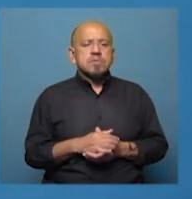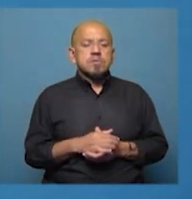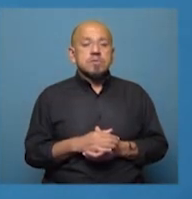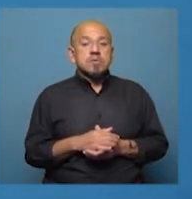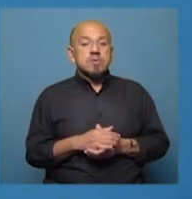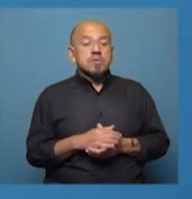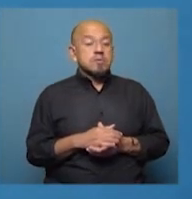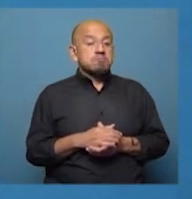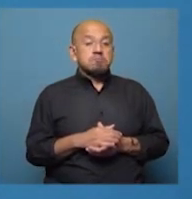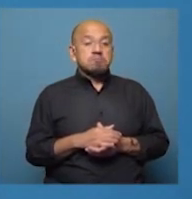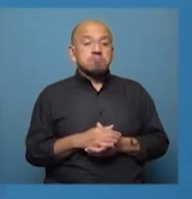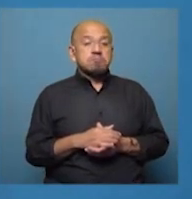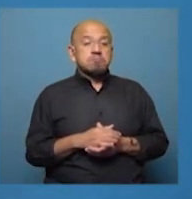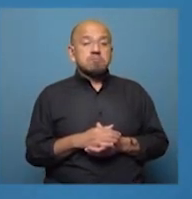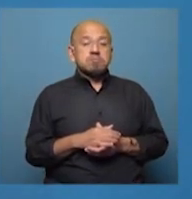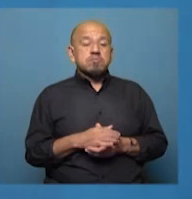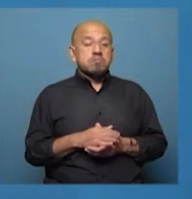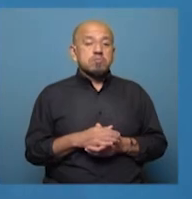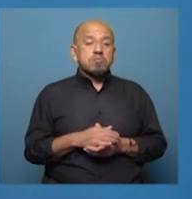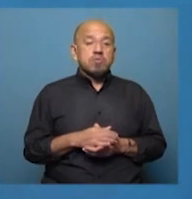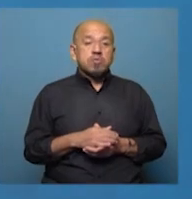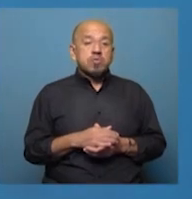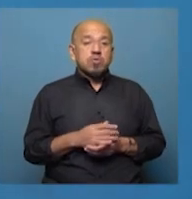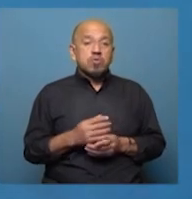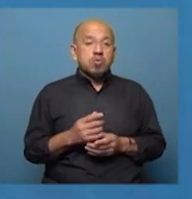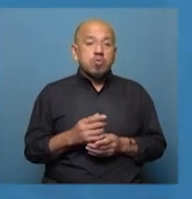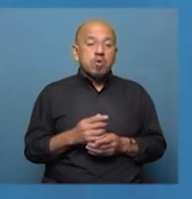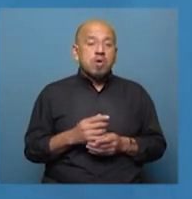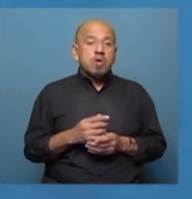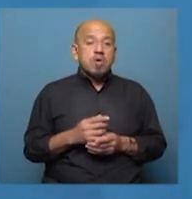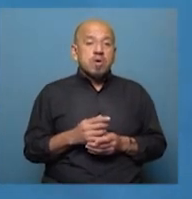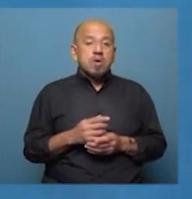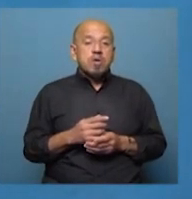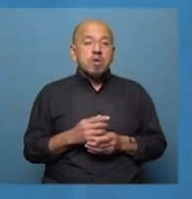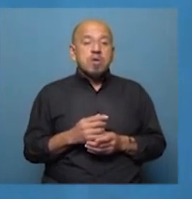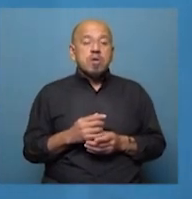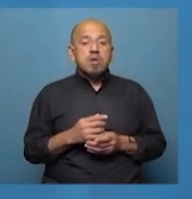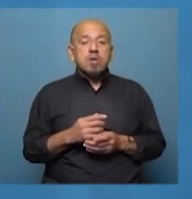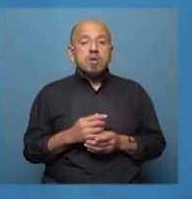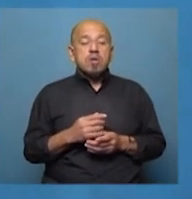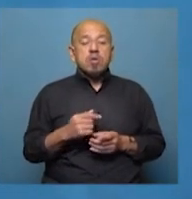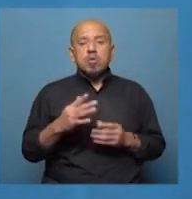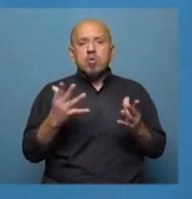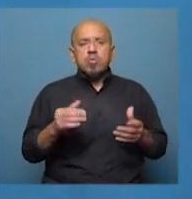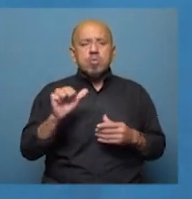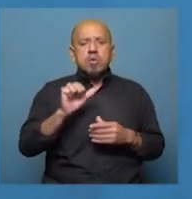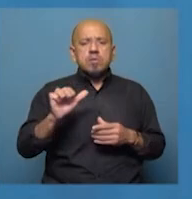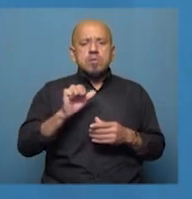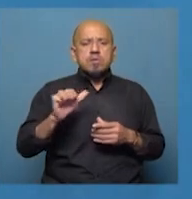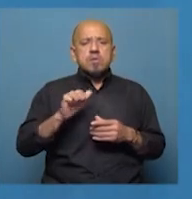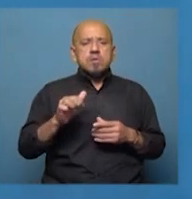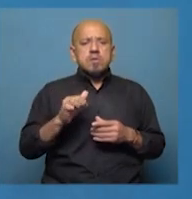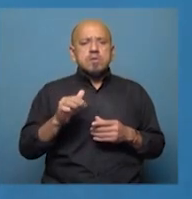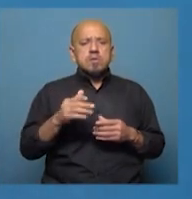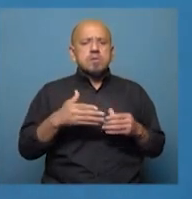la respuesta una de las cosas principales o una de las preguntas principales fue como una empresa portuaria sin ningún tipo de